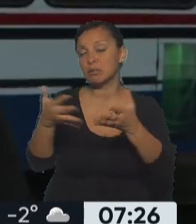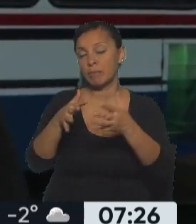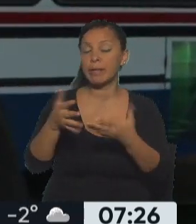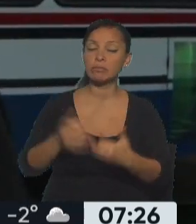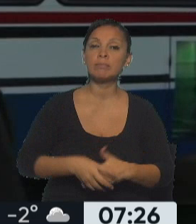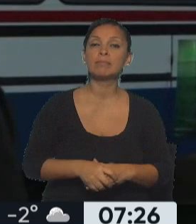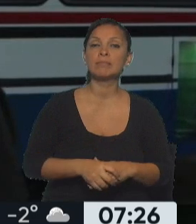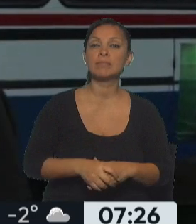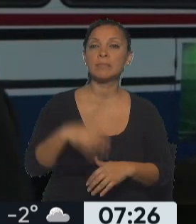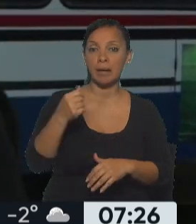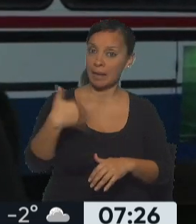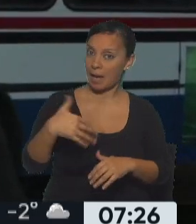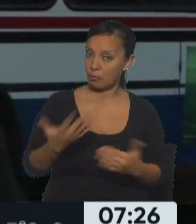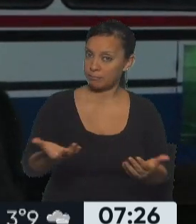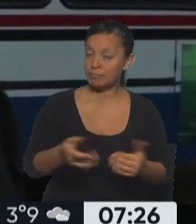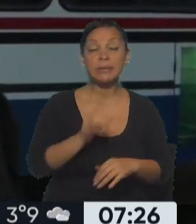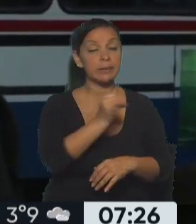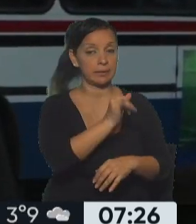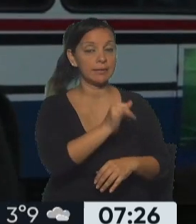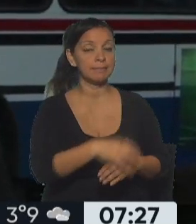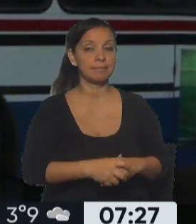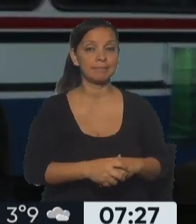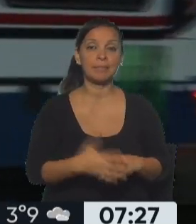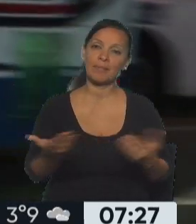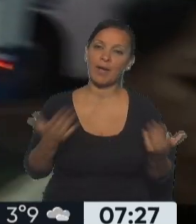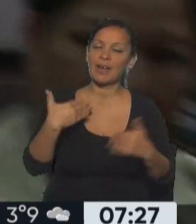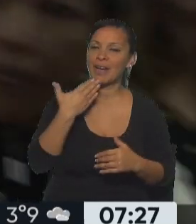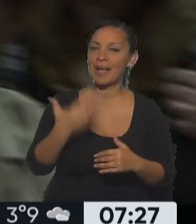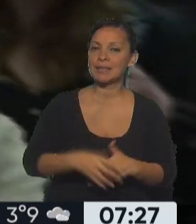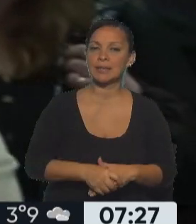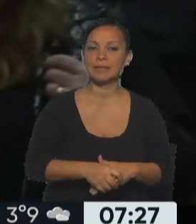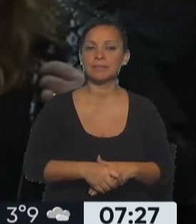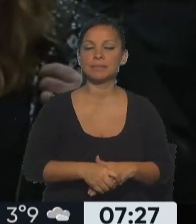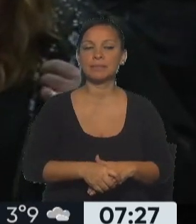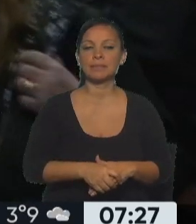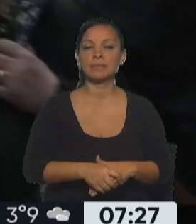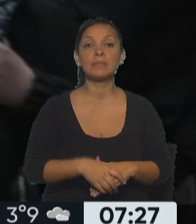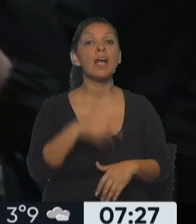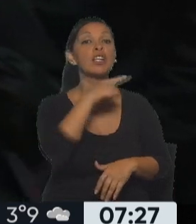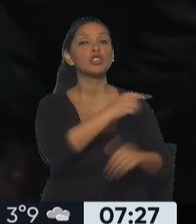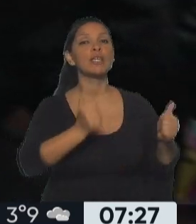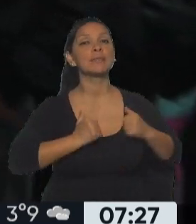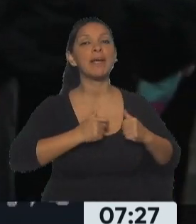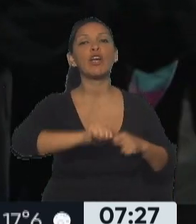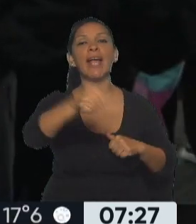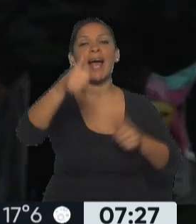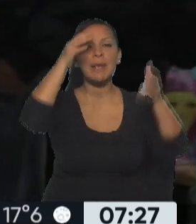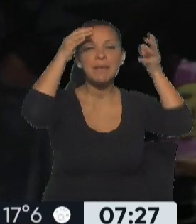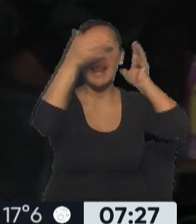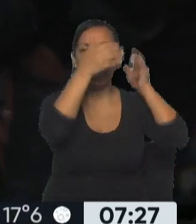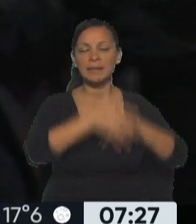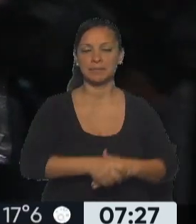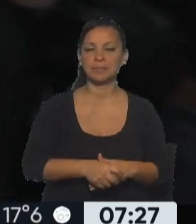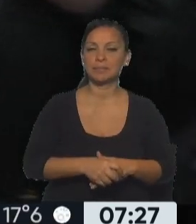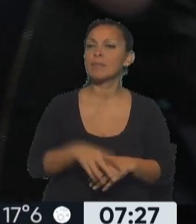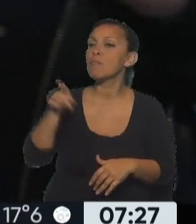sí. Bastante caro, ¿no? Sí, bastante caro. Bueno, gracias, ¿eh? Le preguntamos... Yo lo espero a Milei. Usted lo espera a Milei, bueno. Señora, ¿hacia dónde